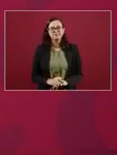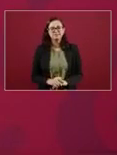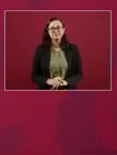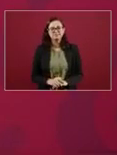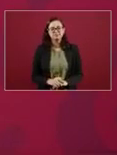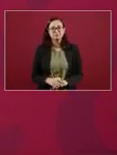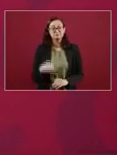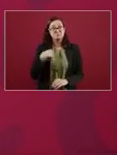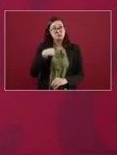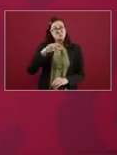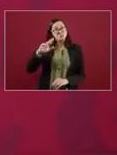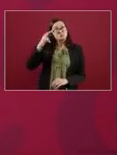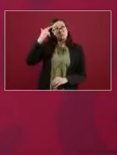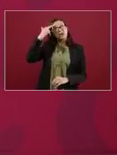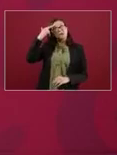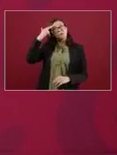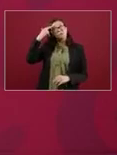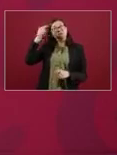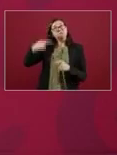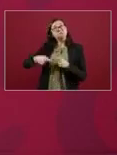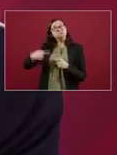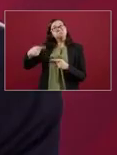Que yo recuerde,